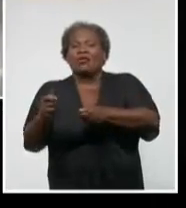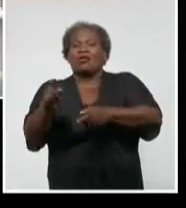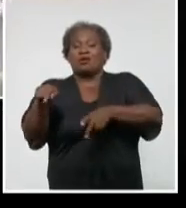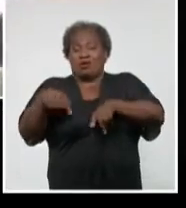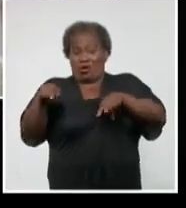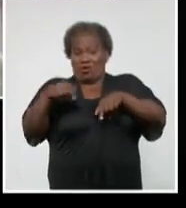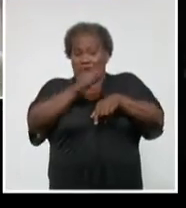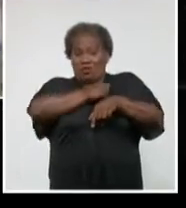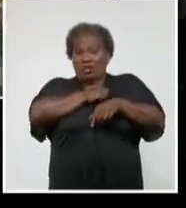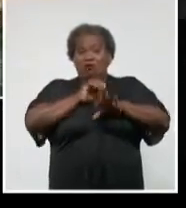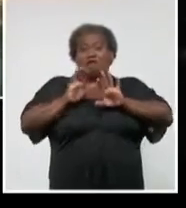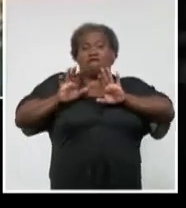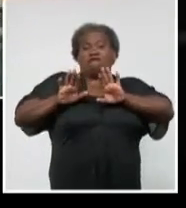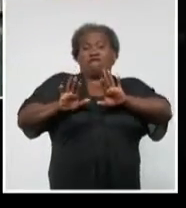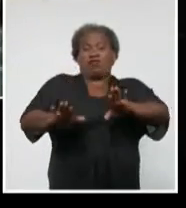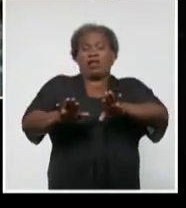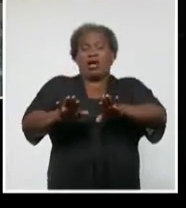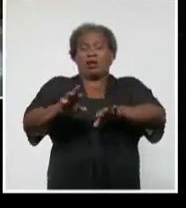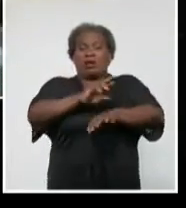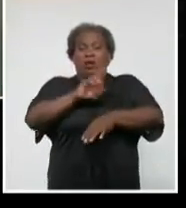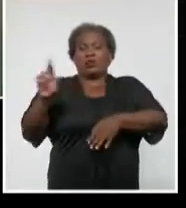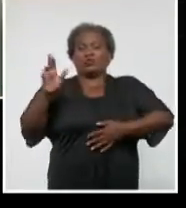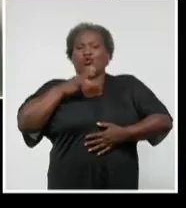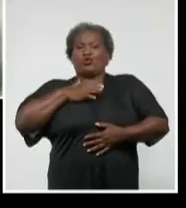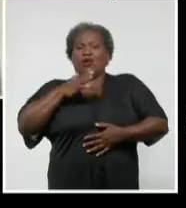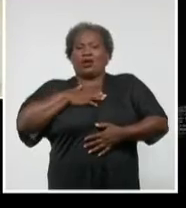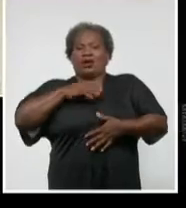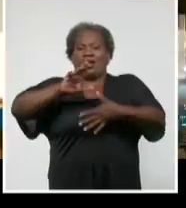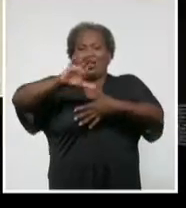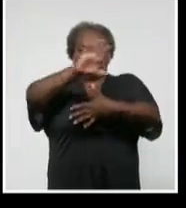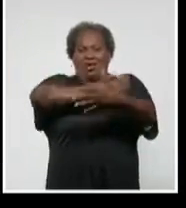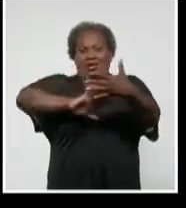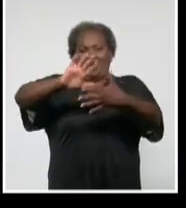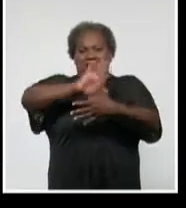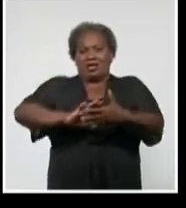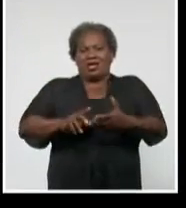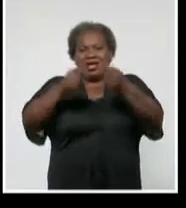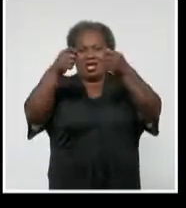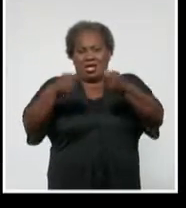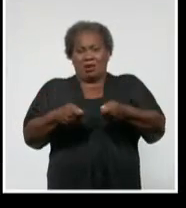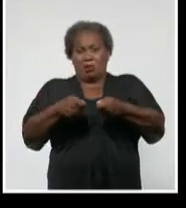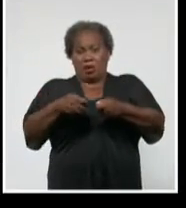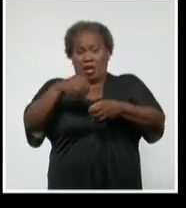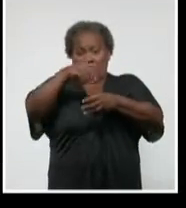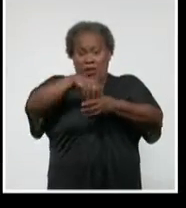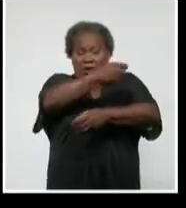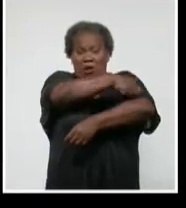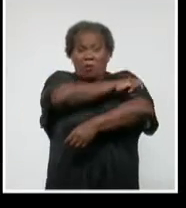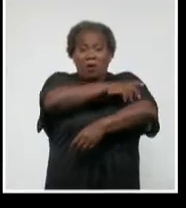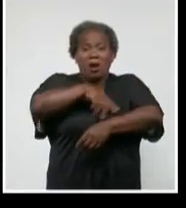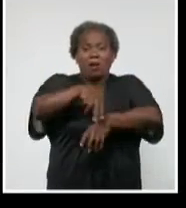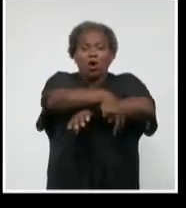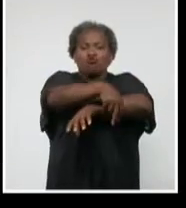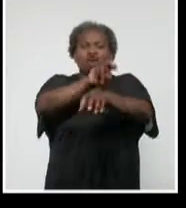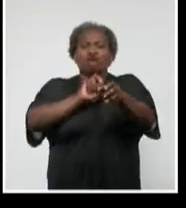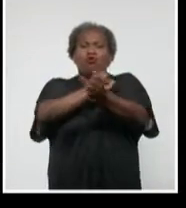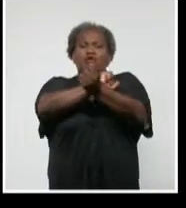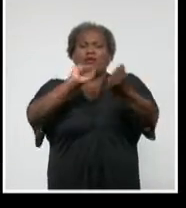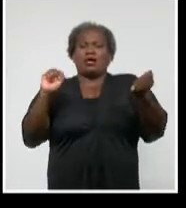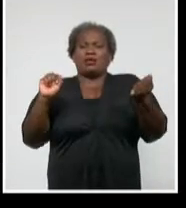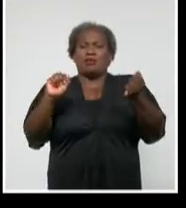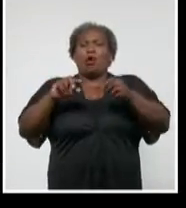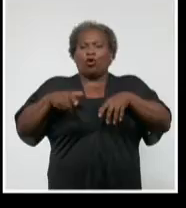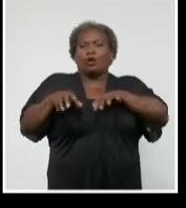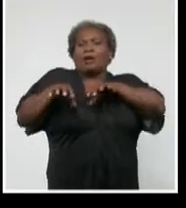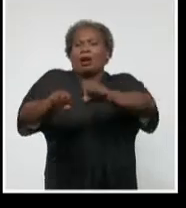poder frenar nuestras revoluciones y volver a imponer en nuestros pueblos el neoliberalismo, volver a